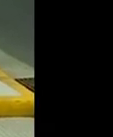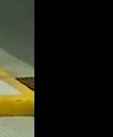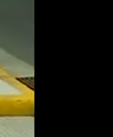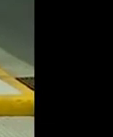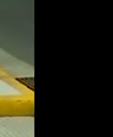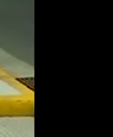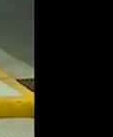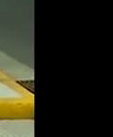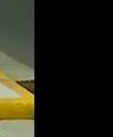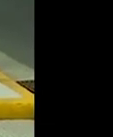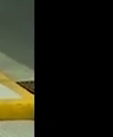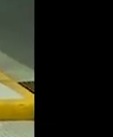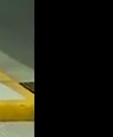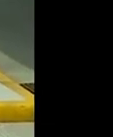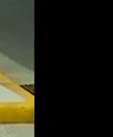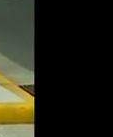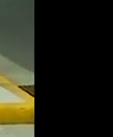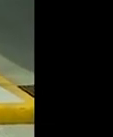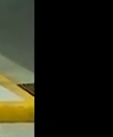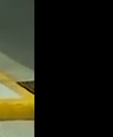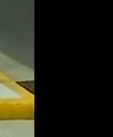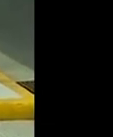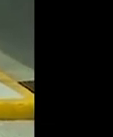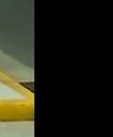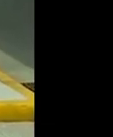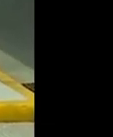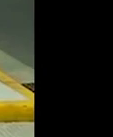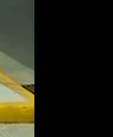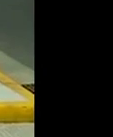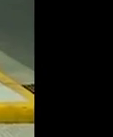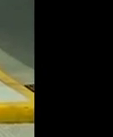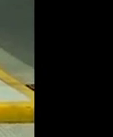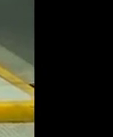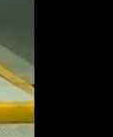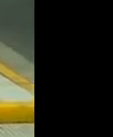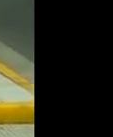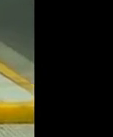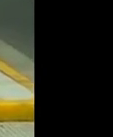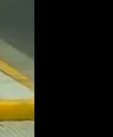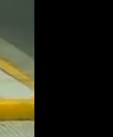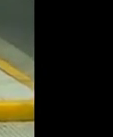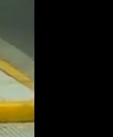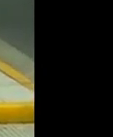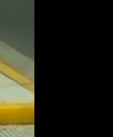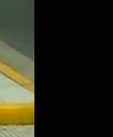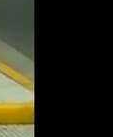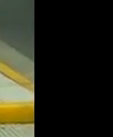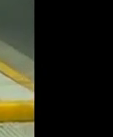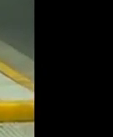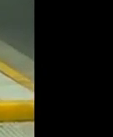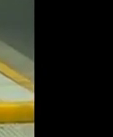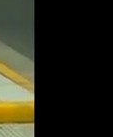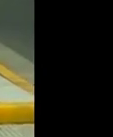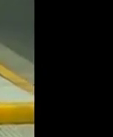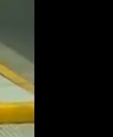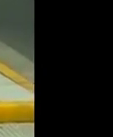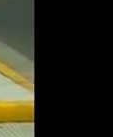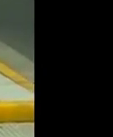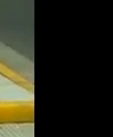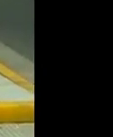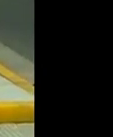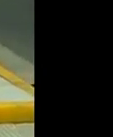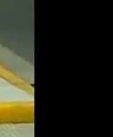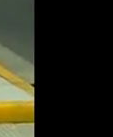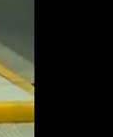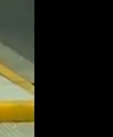Florida y Lavalle, que en otros momentos hierven de gente, es imposible caminar. No había absolutamente nadie, solamente dos policías había allí. Esa